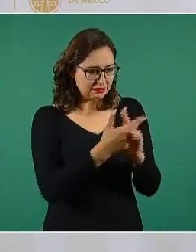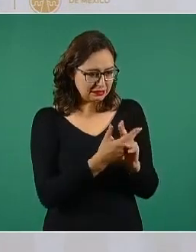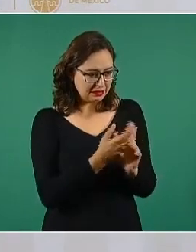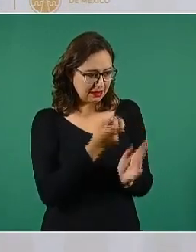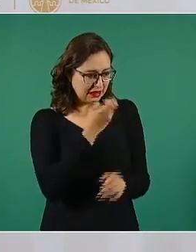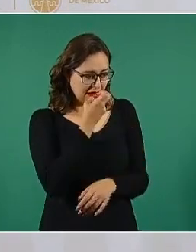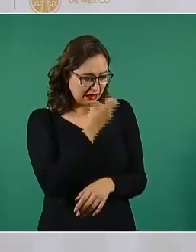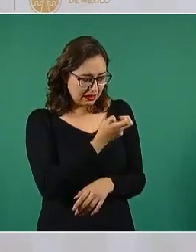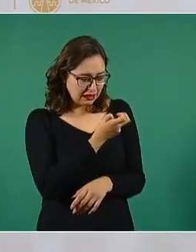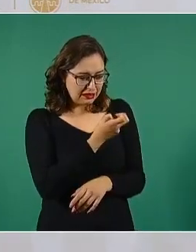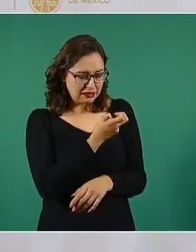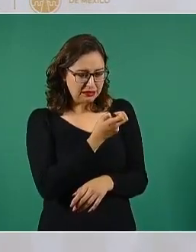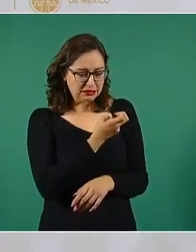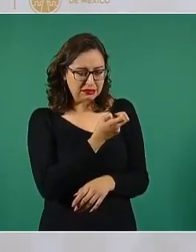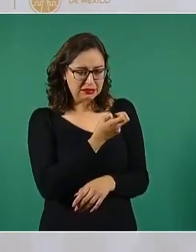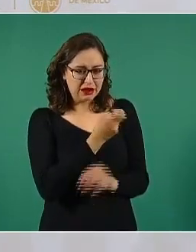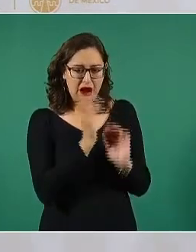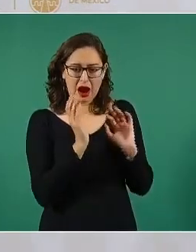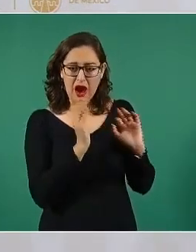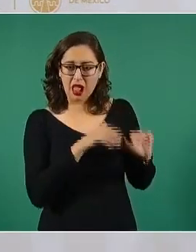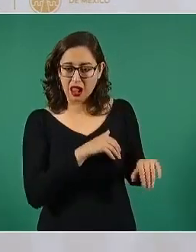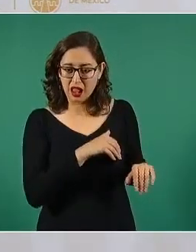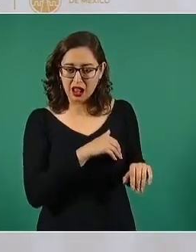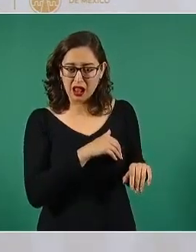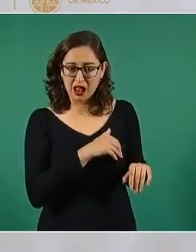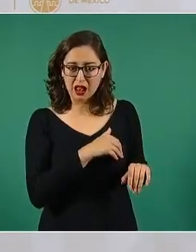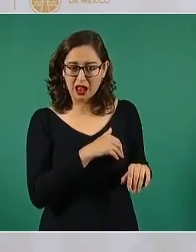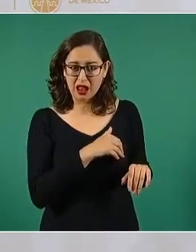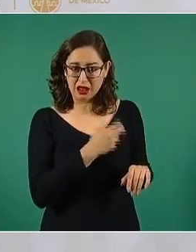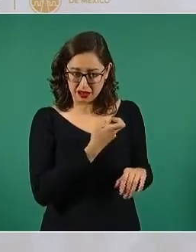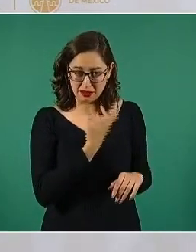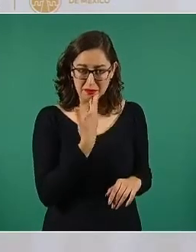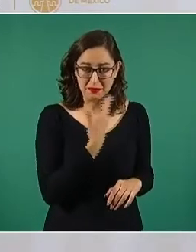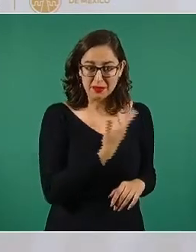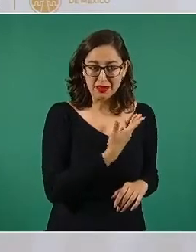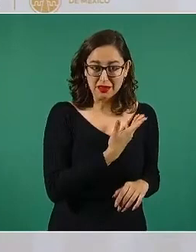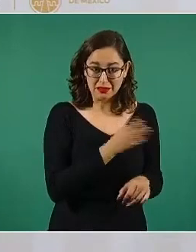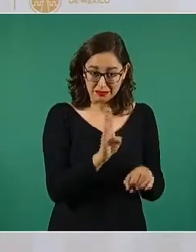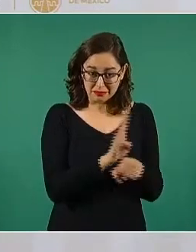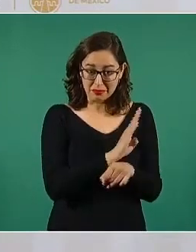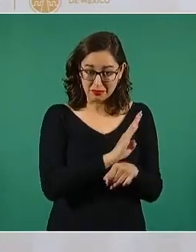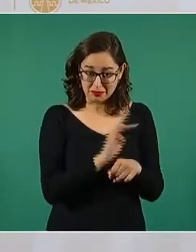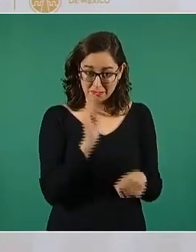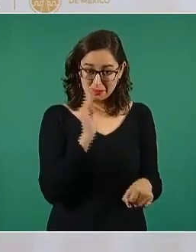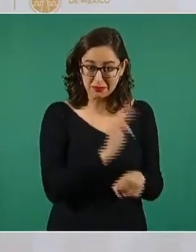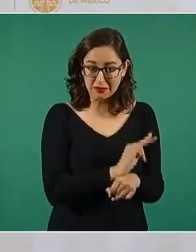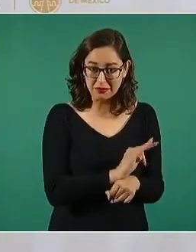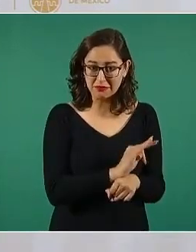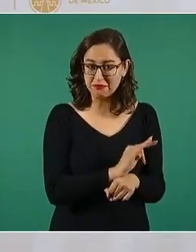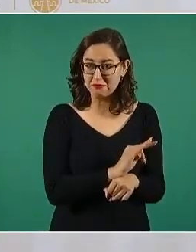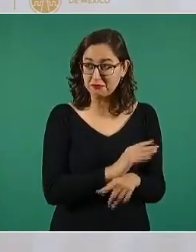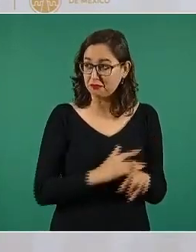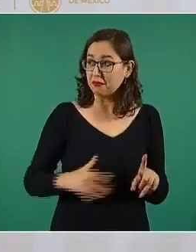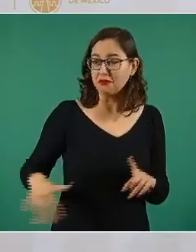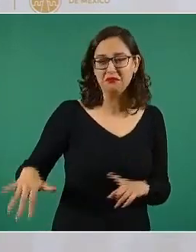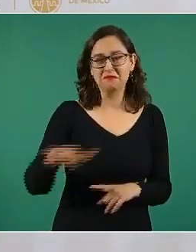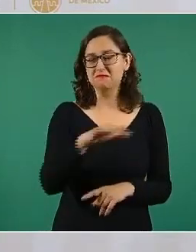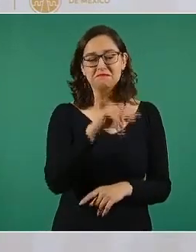en consideración que no fue en beneficio de